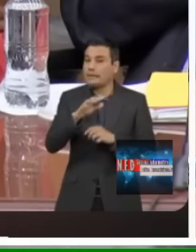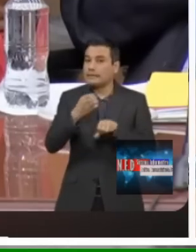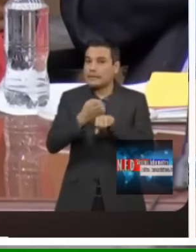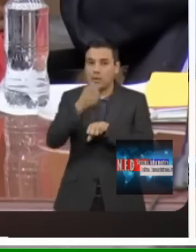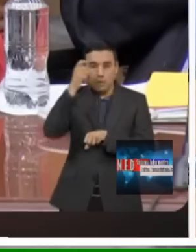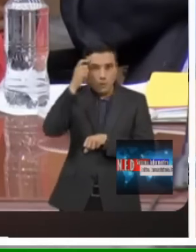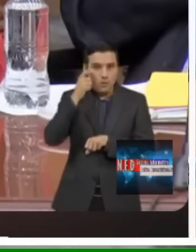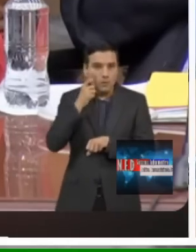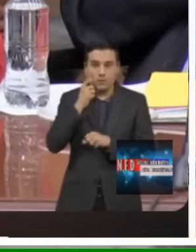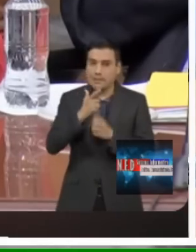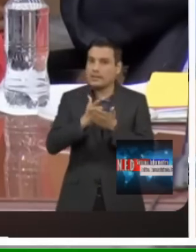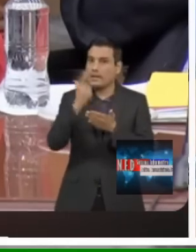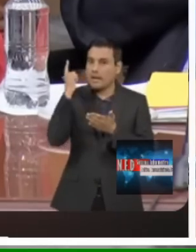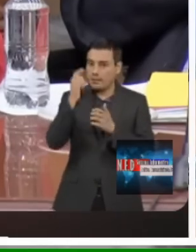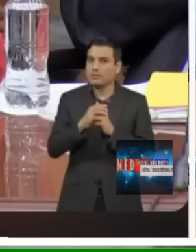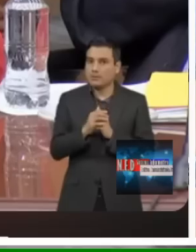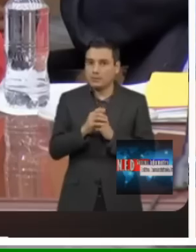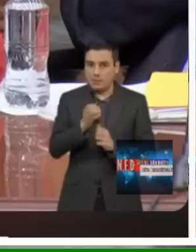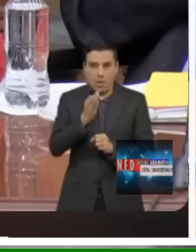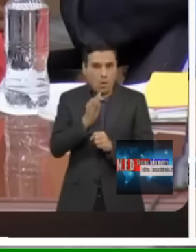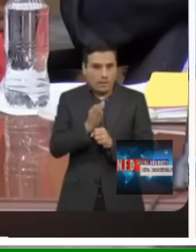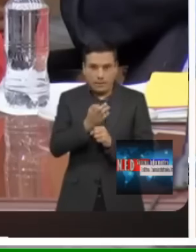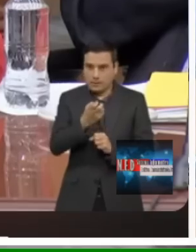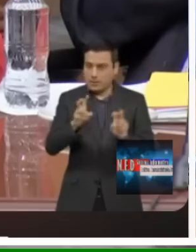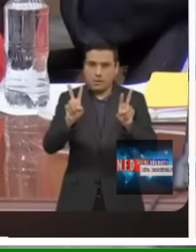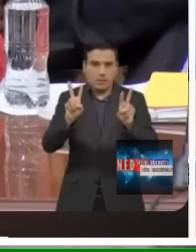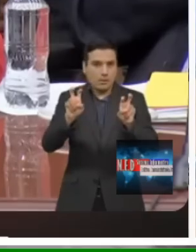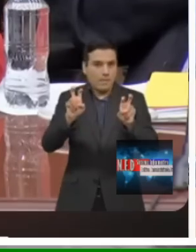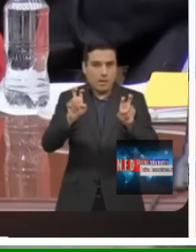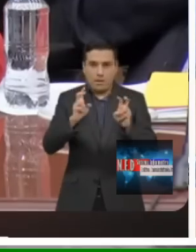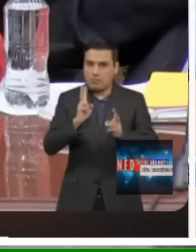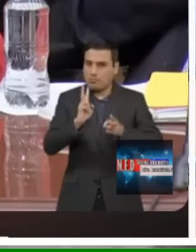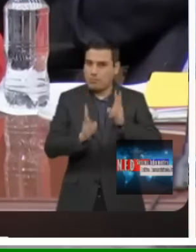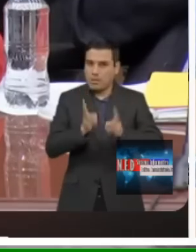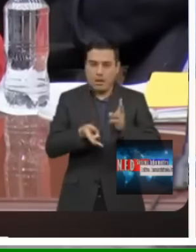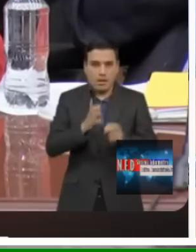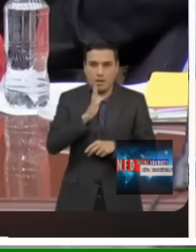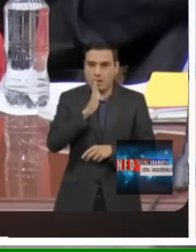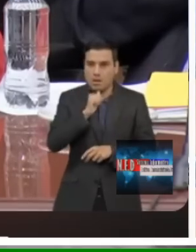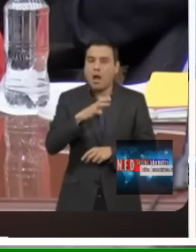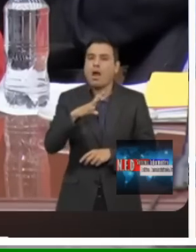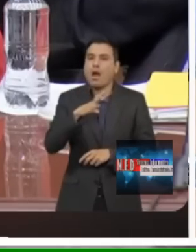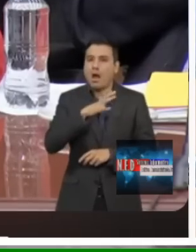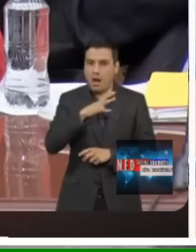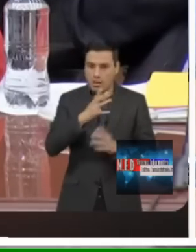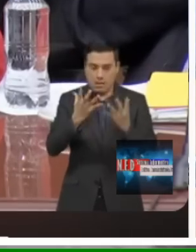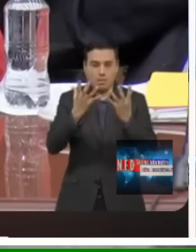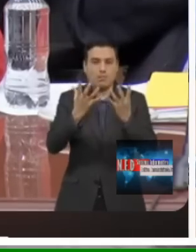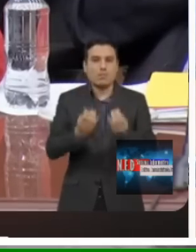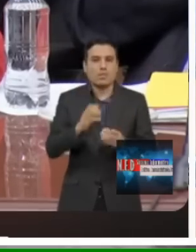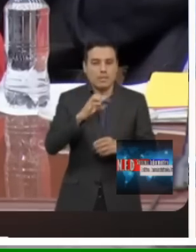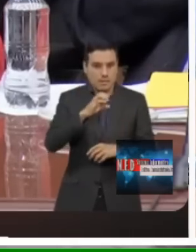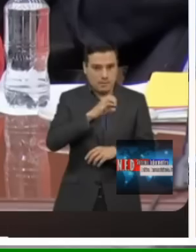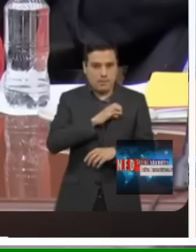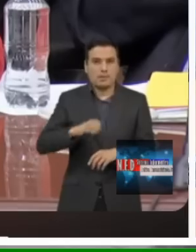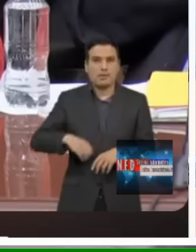¿Qué opinas del usurero Salinas Pliego? Amigos, urgente el plan C. Votar por senadores, diputados